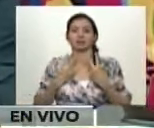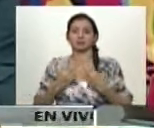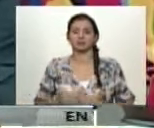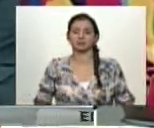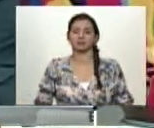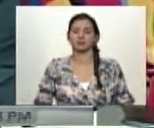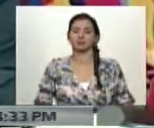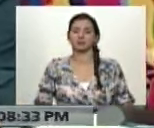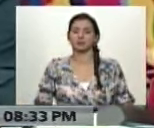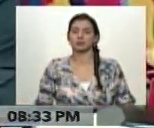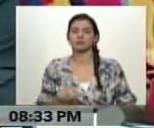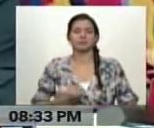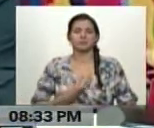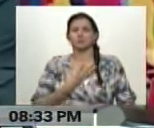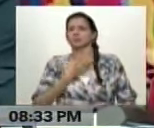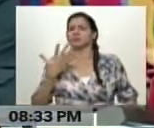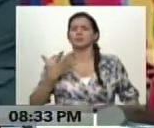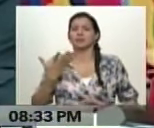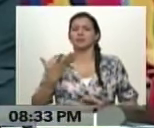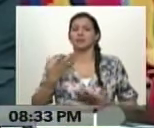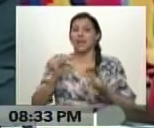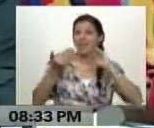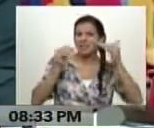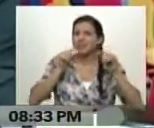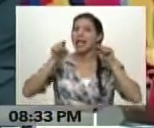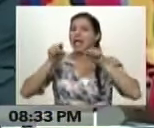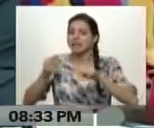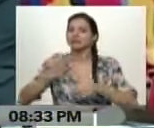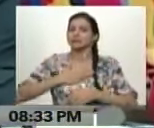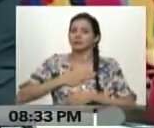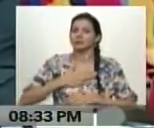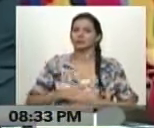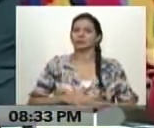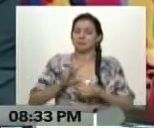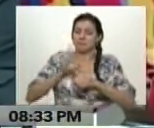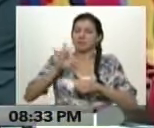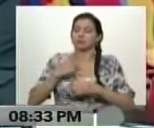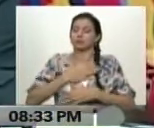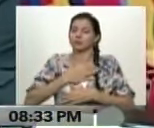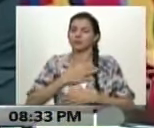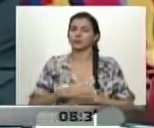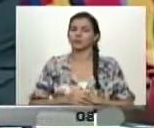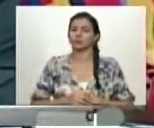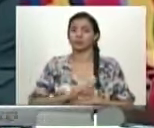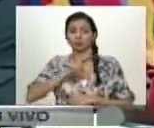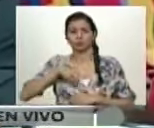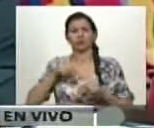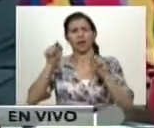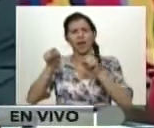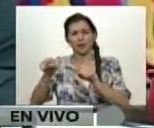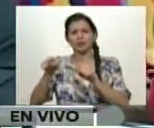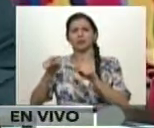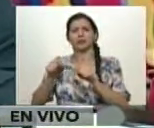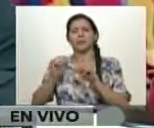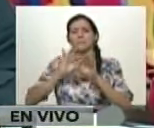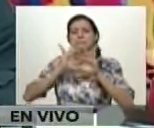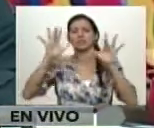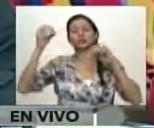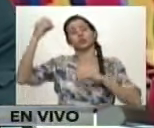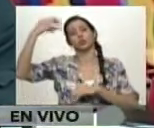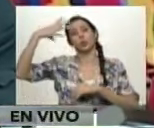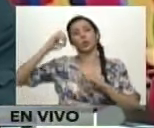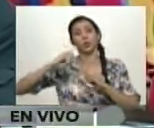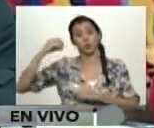Ahí está nuestra inspiración, ahí está nuestra ética, nuestro espíritu. Ahí estamos nosotros, ahí está nuestro brillo, está nuestro sol, nuestra luz.